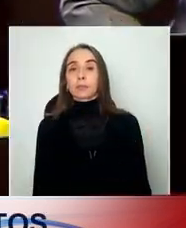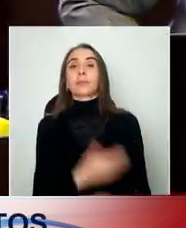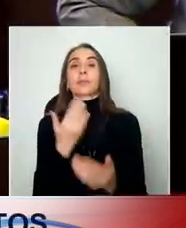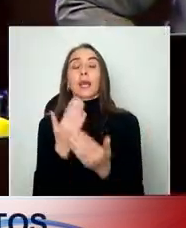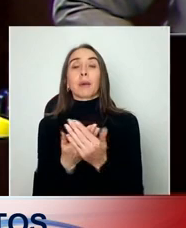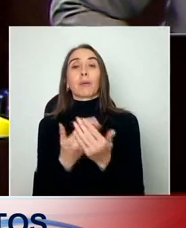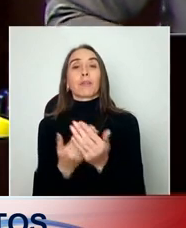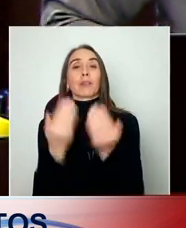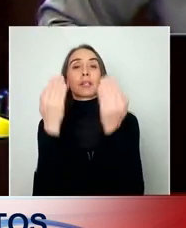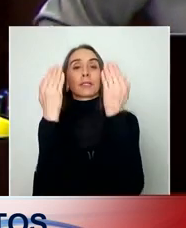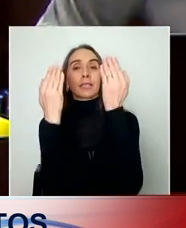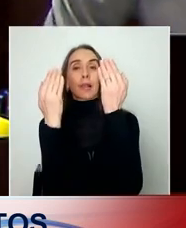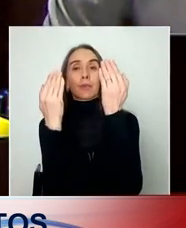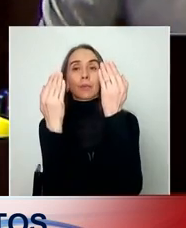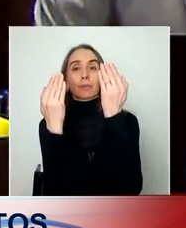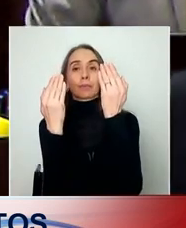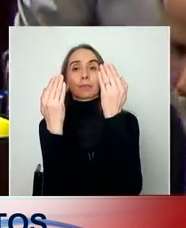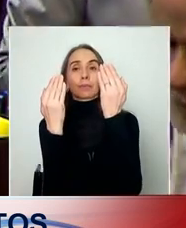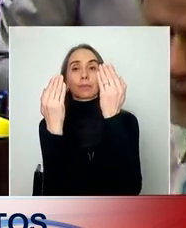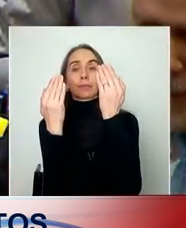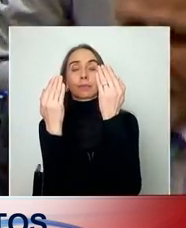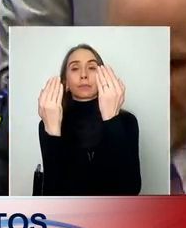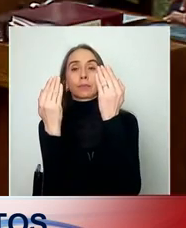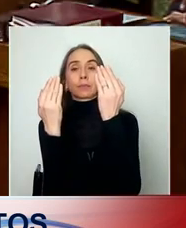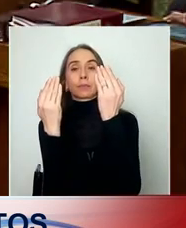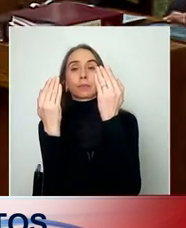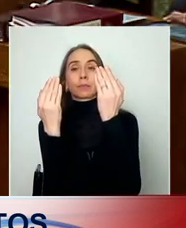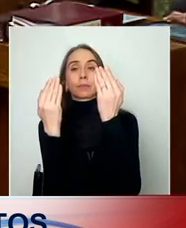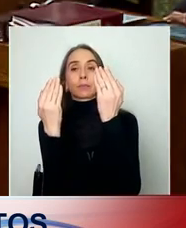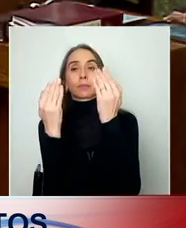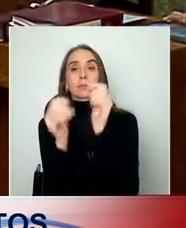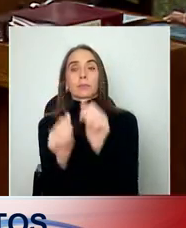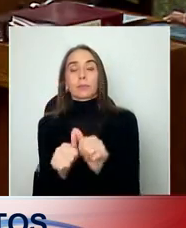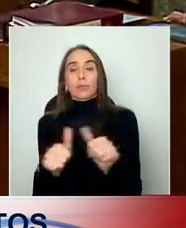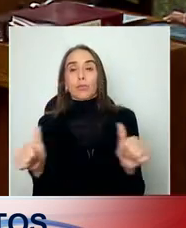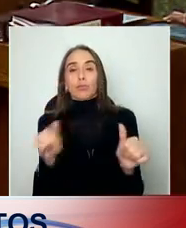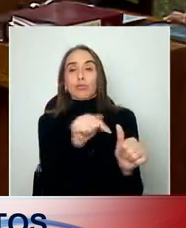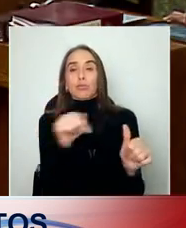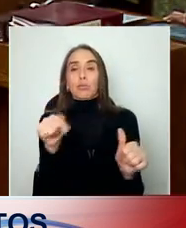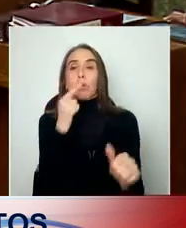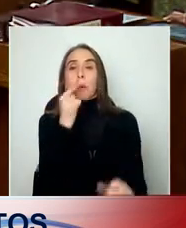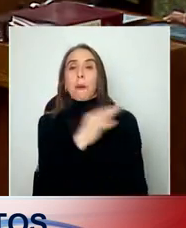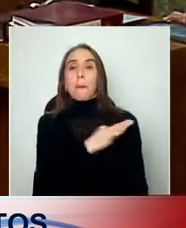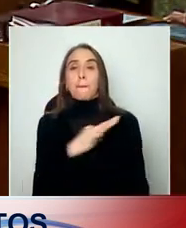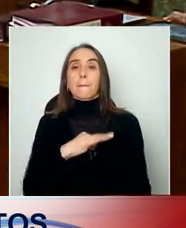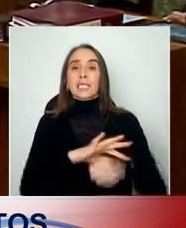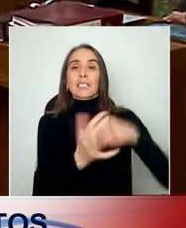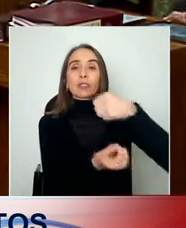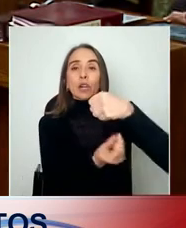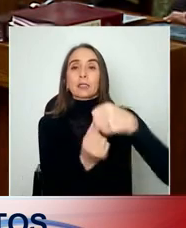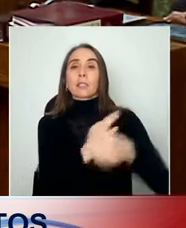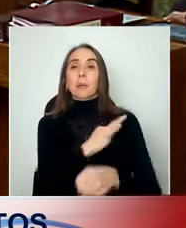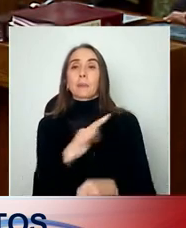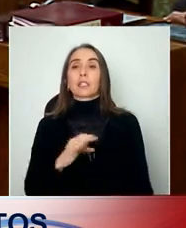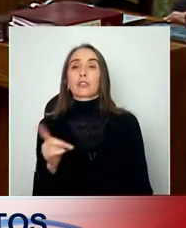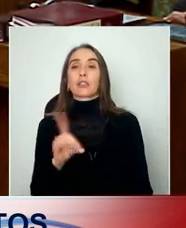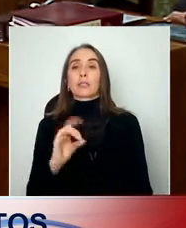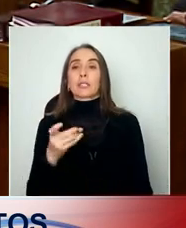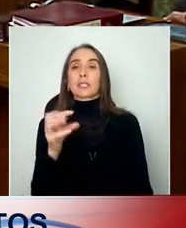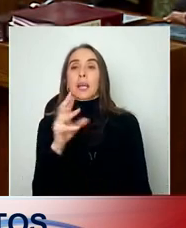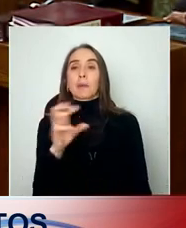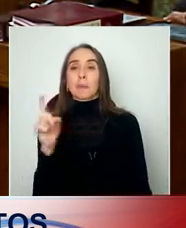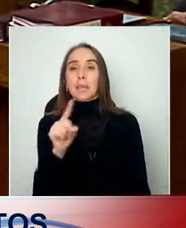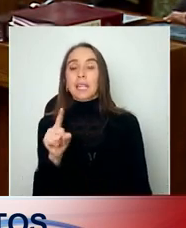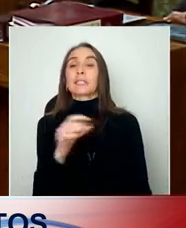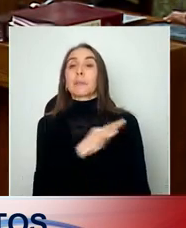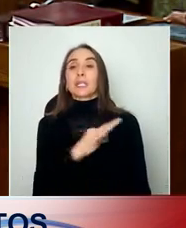fomento y turismo selló un acuerdo con varios gremios de micro pequeñas y medianas empresas el gobierno ingresó una serie de indicaciones